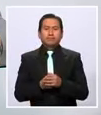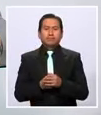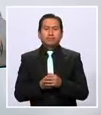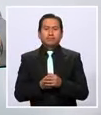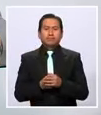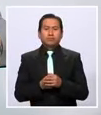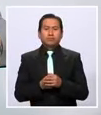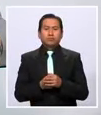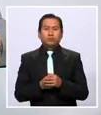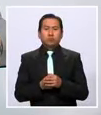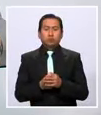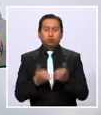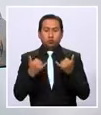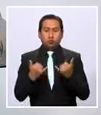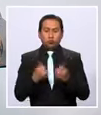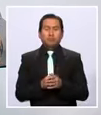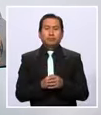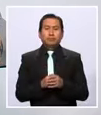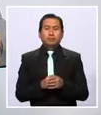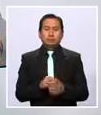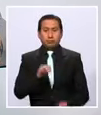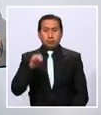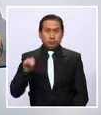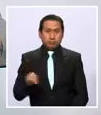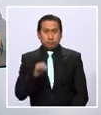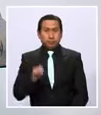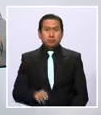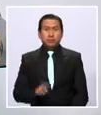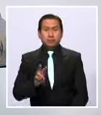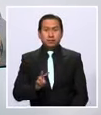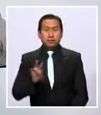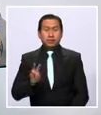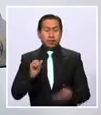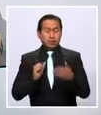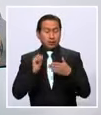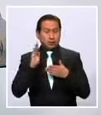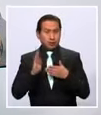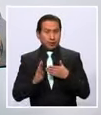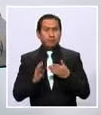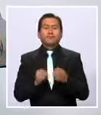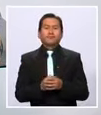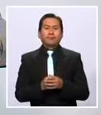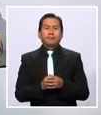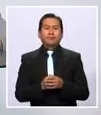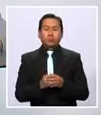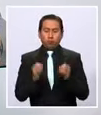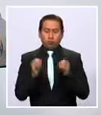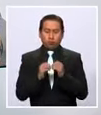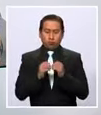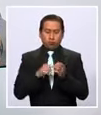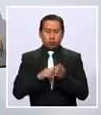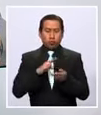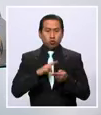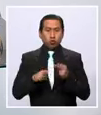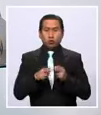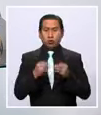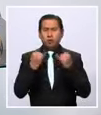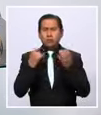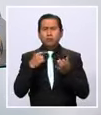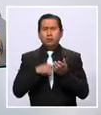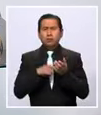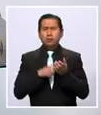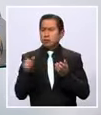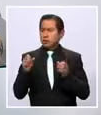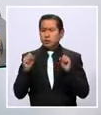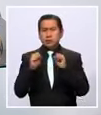correspondiente a hoy martes 27 de abril con datos procesados por el